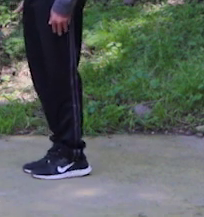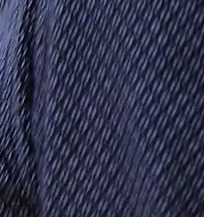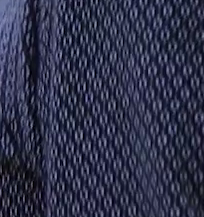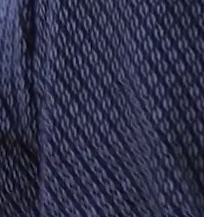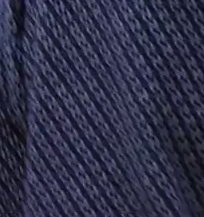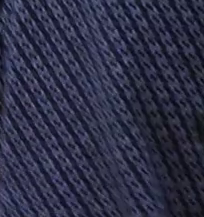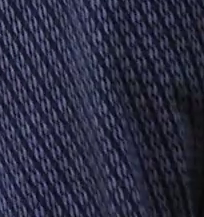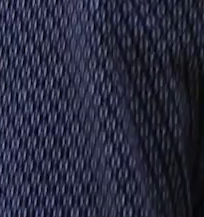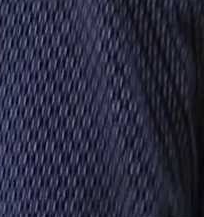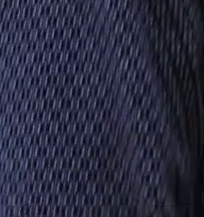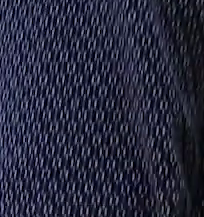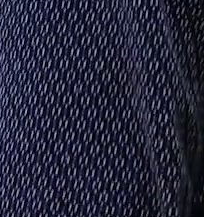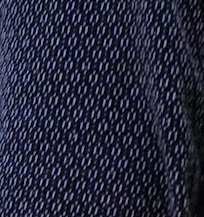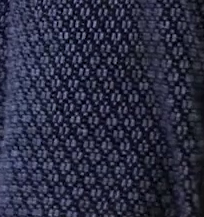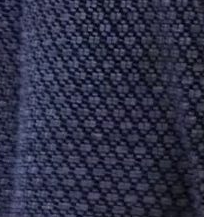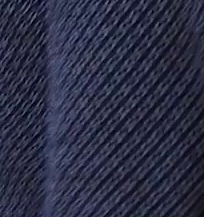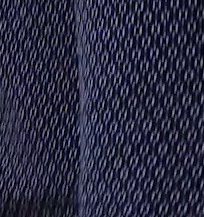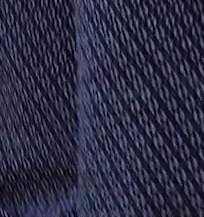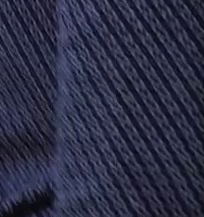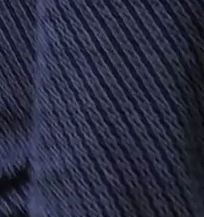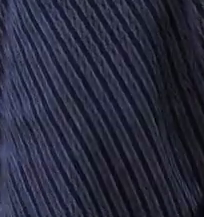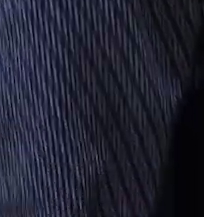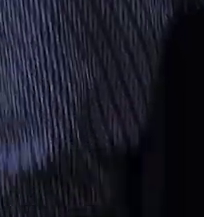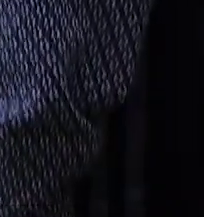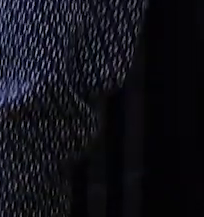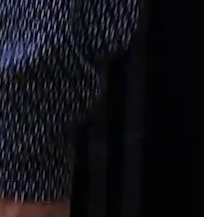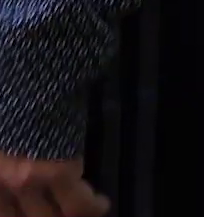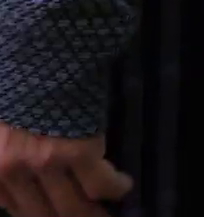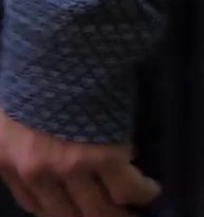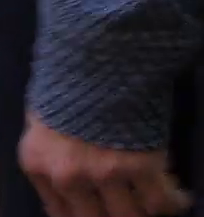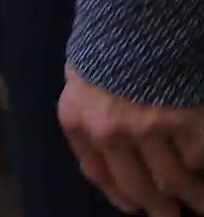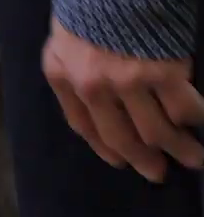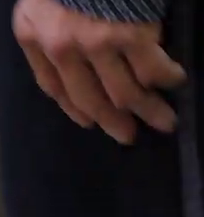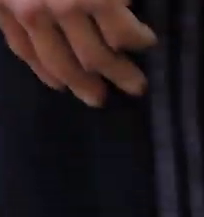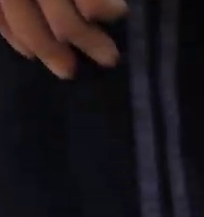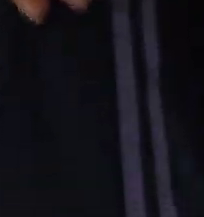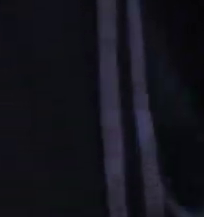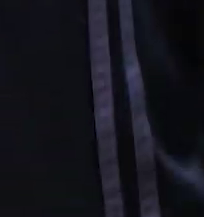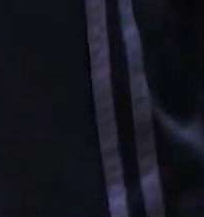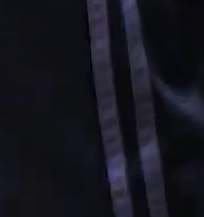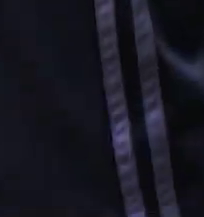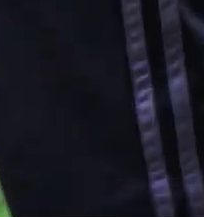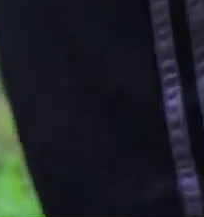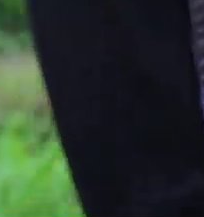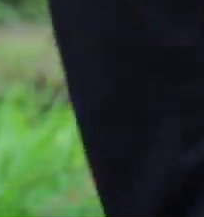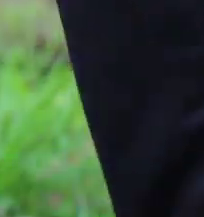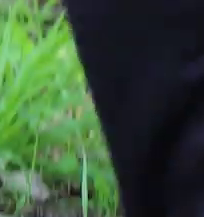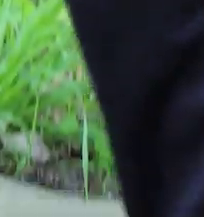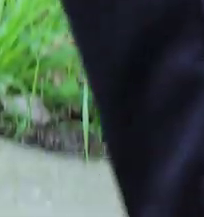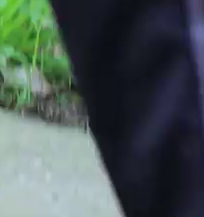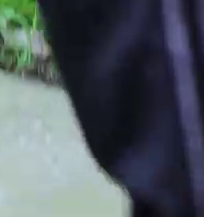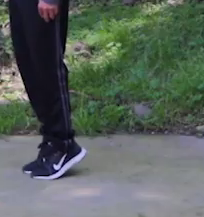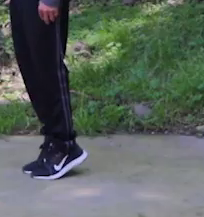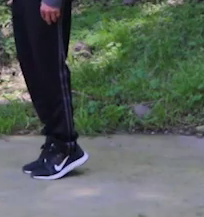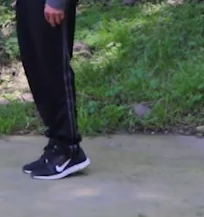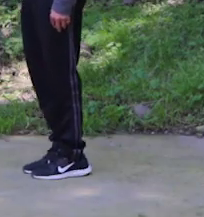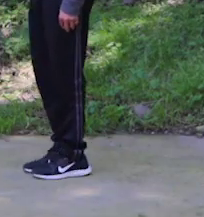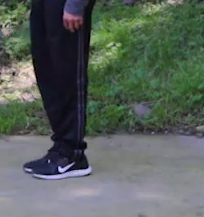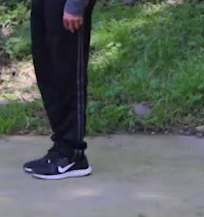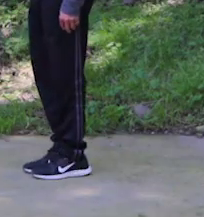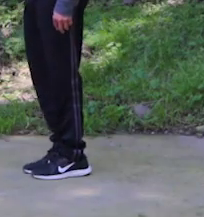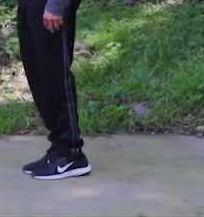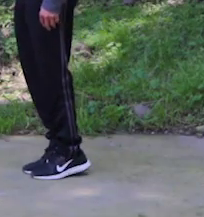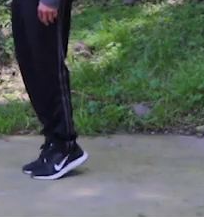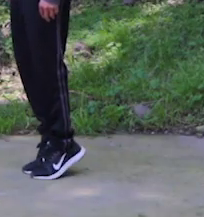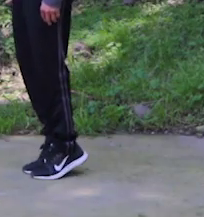sin flexionar las rodillas nada más vamos a elevar exacto nuestros talones bien hecho exactamente ese